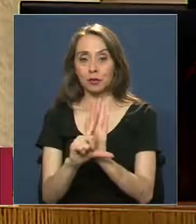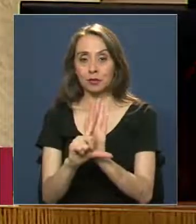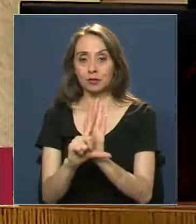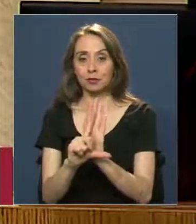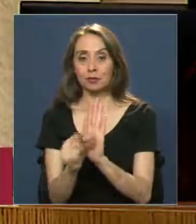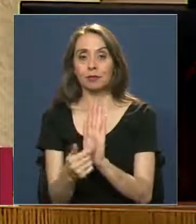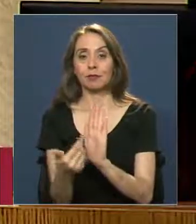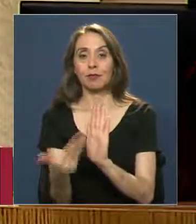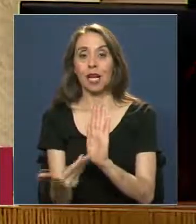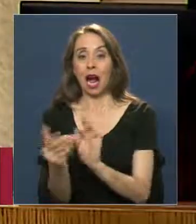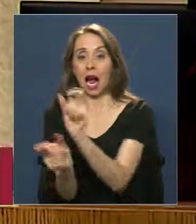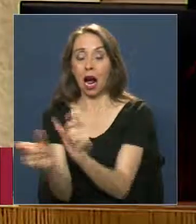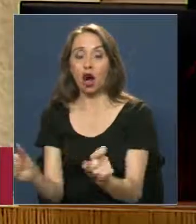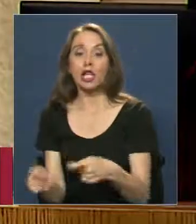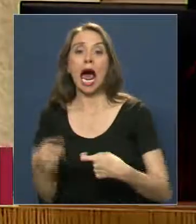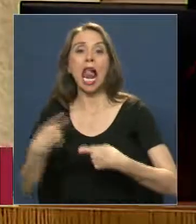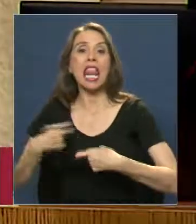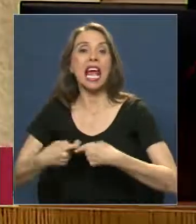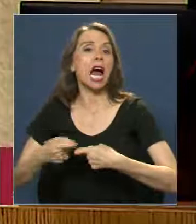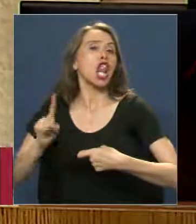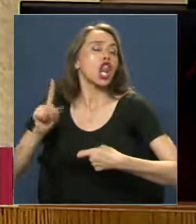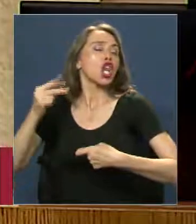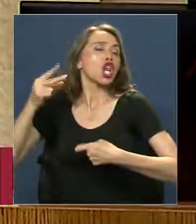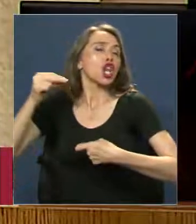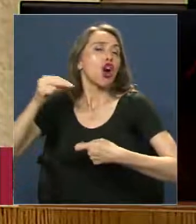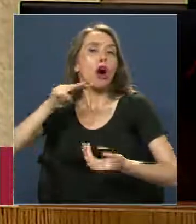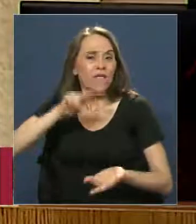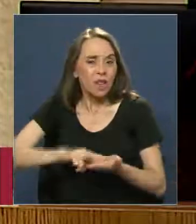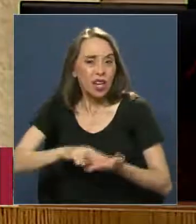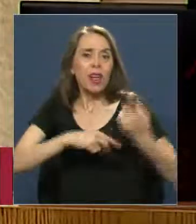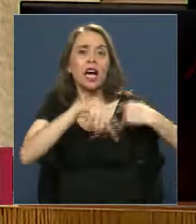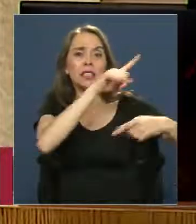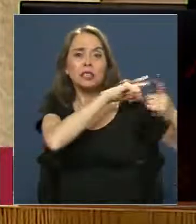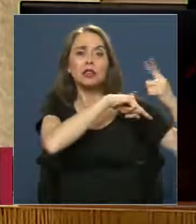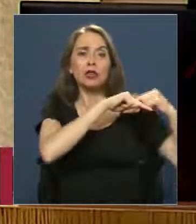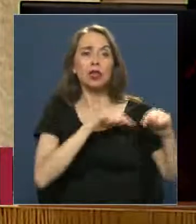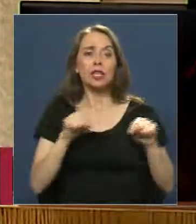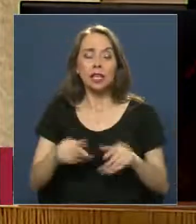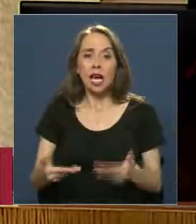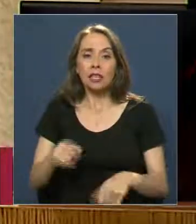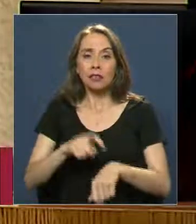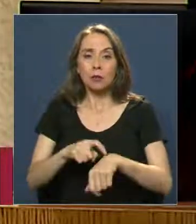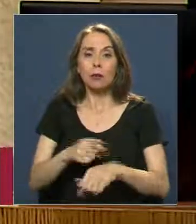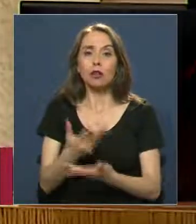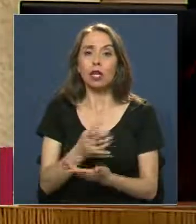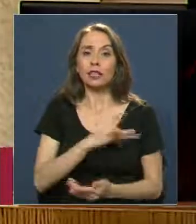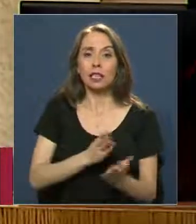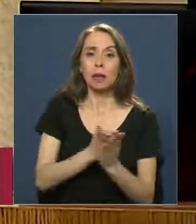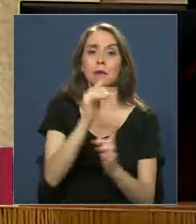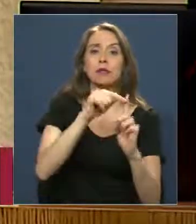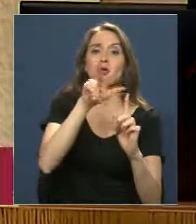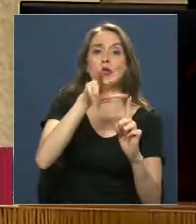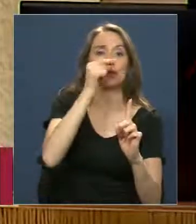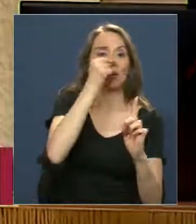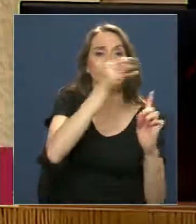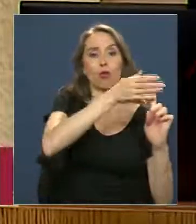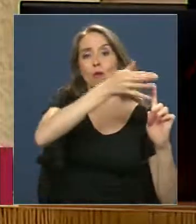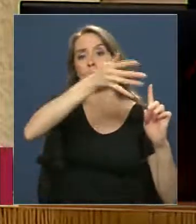Porque ahora están negando una verdad histórica que está ocurriendo en este momento en Chile desde el 18 de